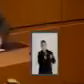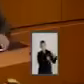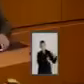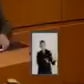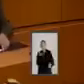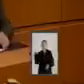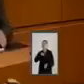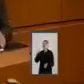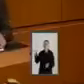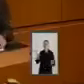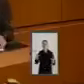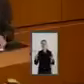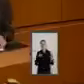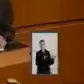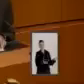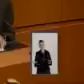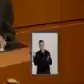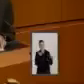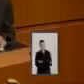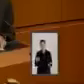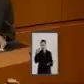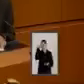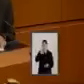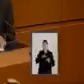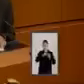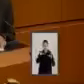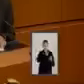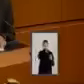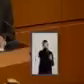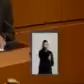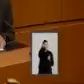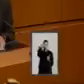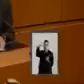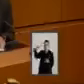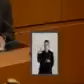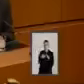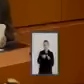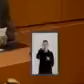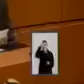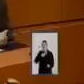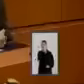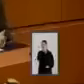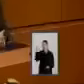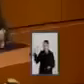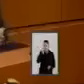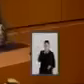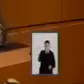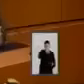Por supuesto que todos tienen nombre y apellido. Y si la comisión realmente va a